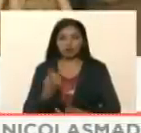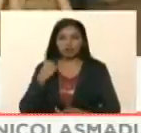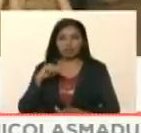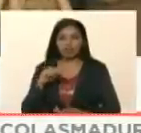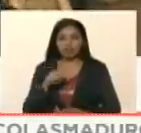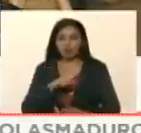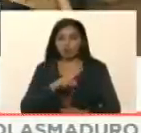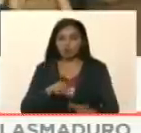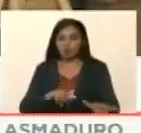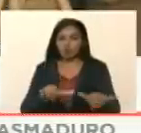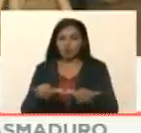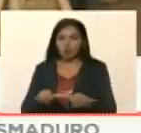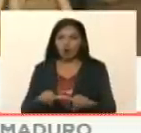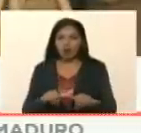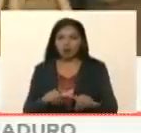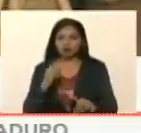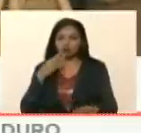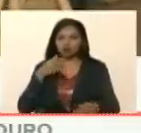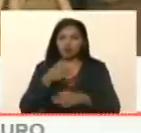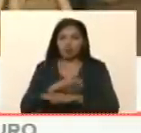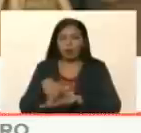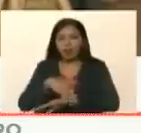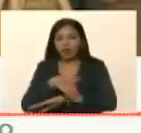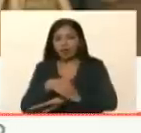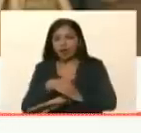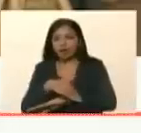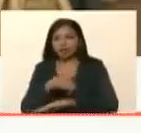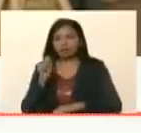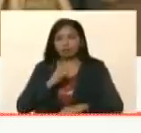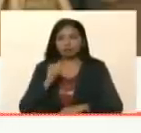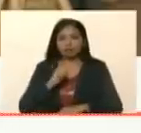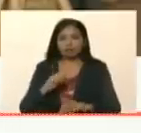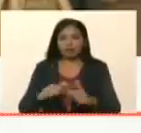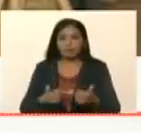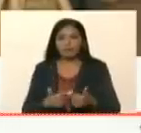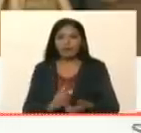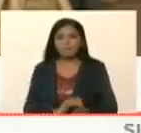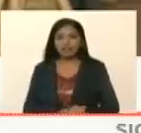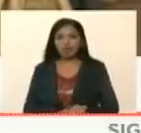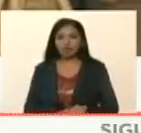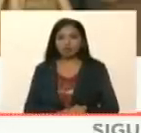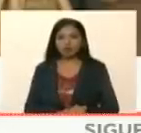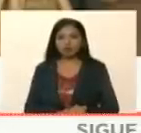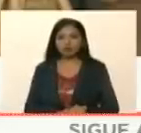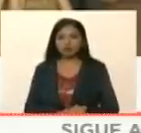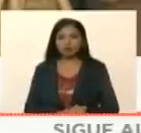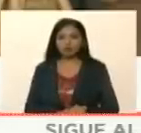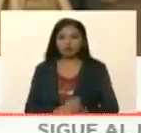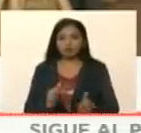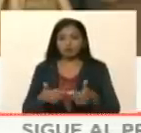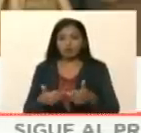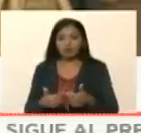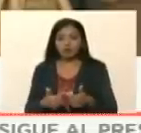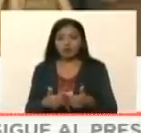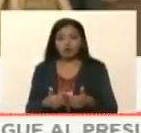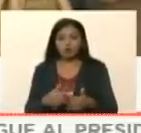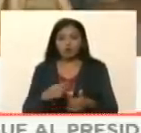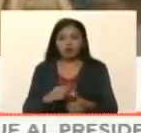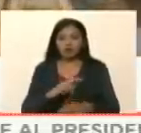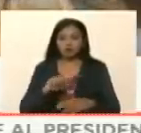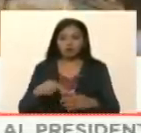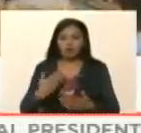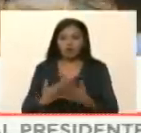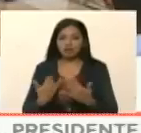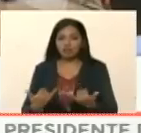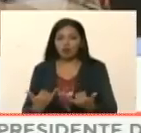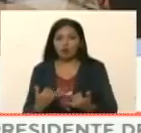esta mujer, las mujeres hemos salido a la calle a trabajar, claro, a producir. La mujer siempre ha estado en la vanguardia y está en la